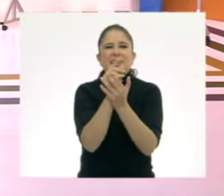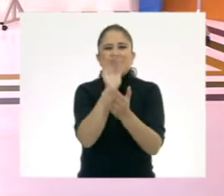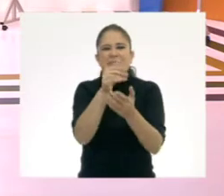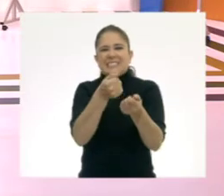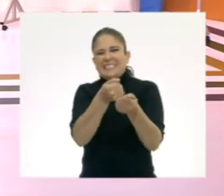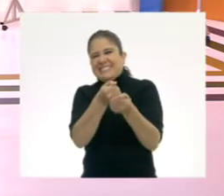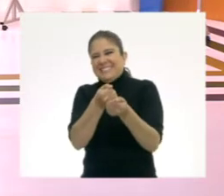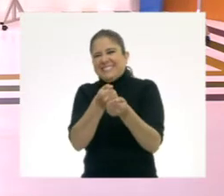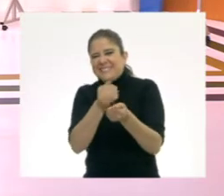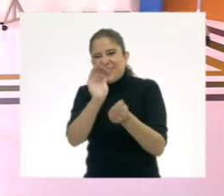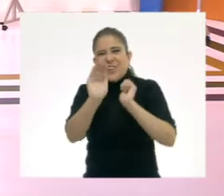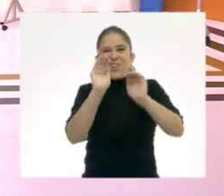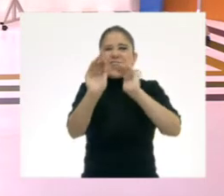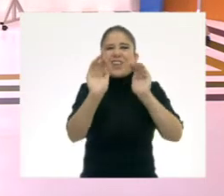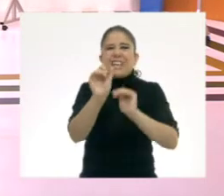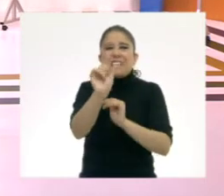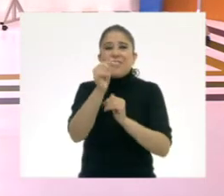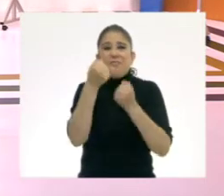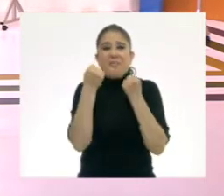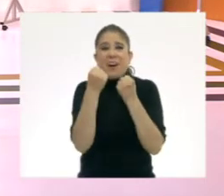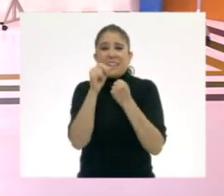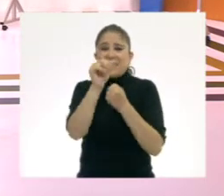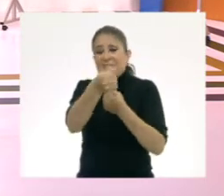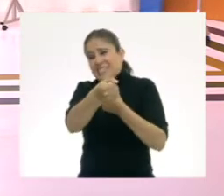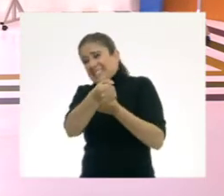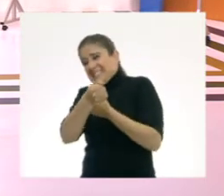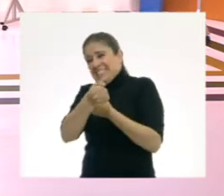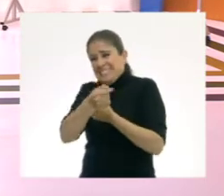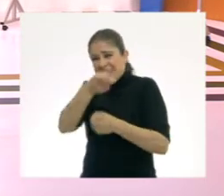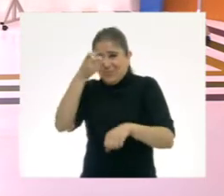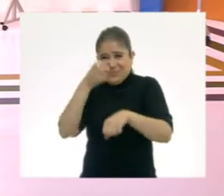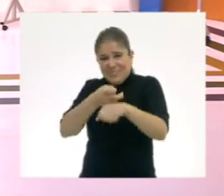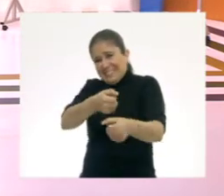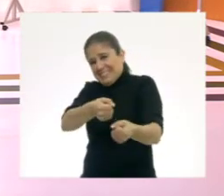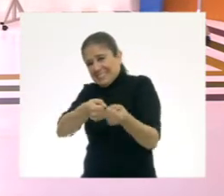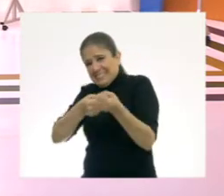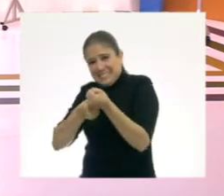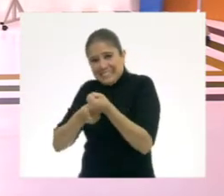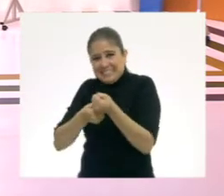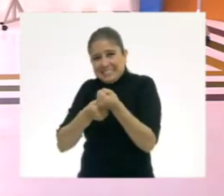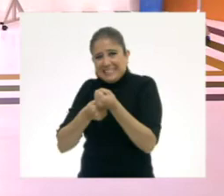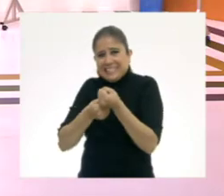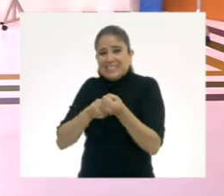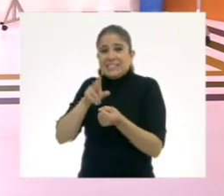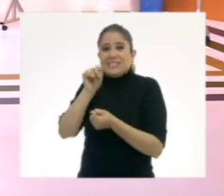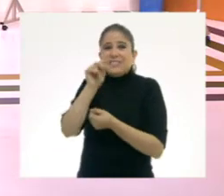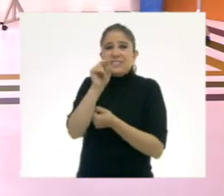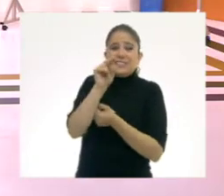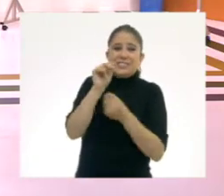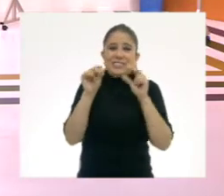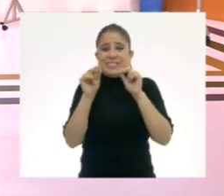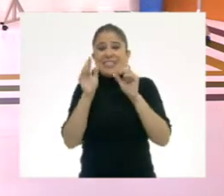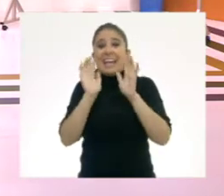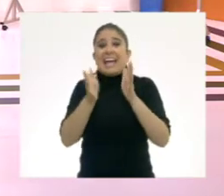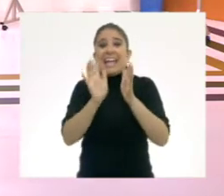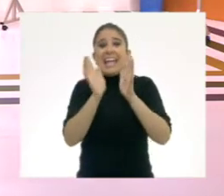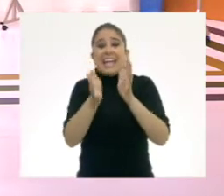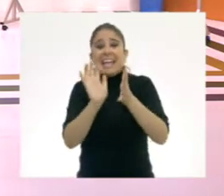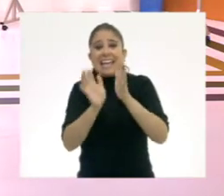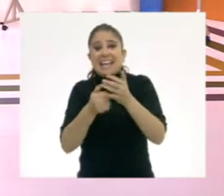Oigan, no tan fuerte. Ay, no, esperen. Ya,